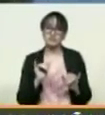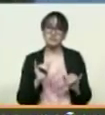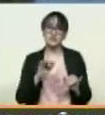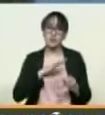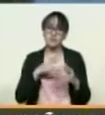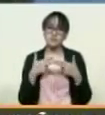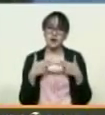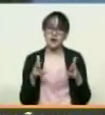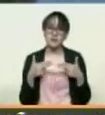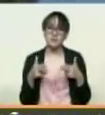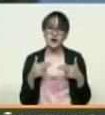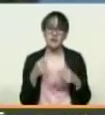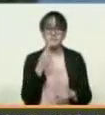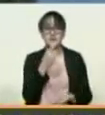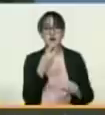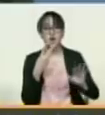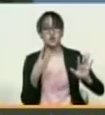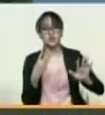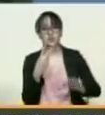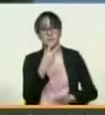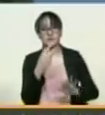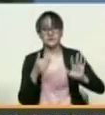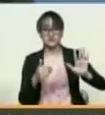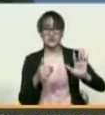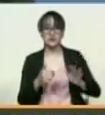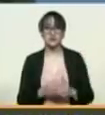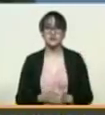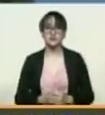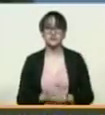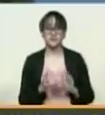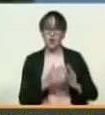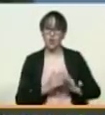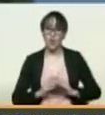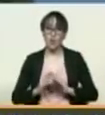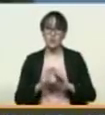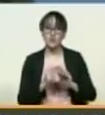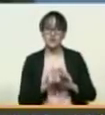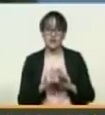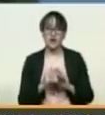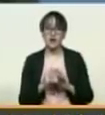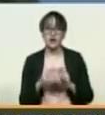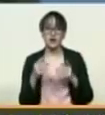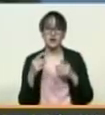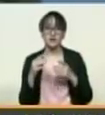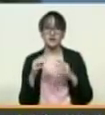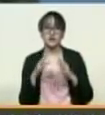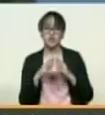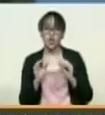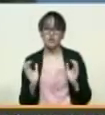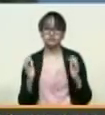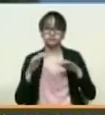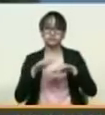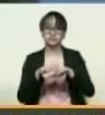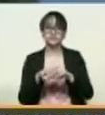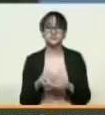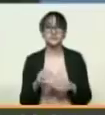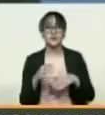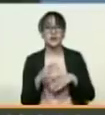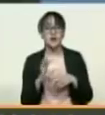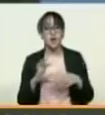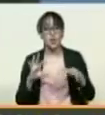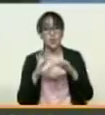Panamá de 1826, que es la Comunidad de Estados Latinoamericanos y Caribeños. La UNASUR es un gran